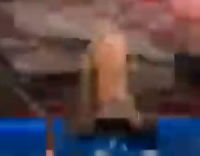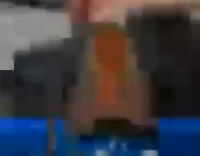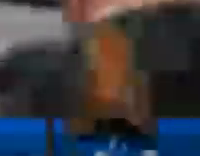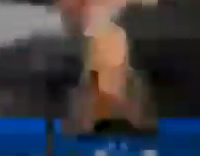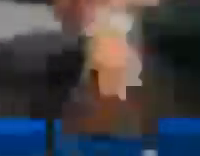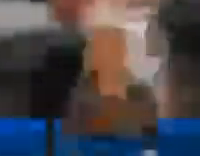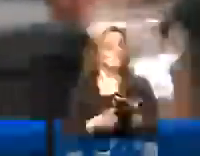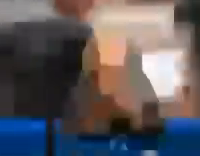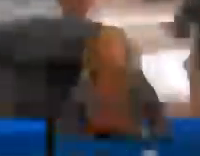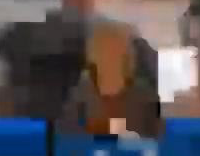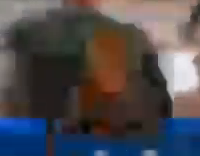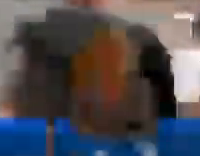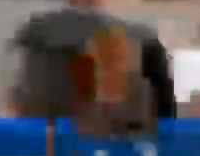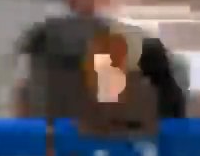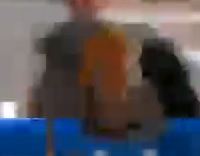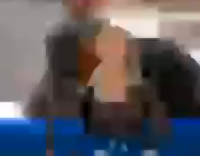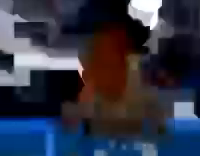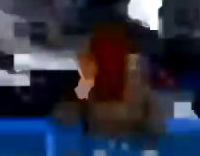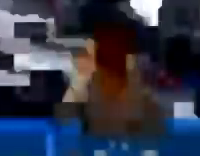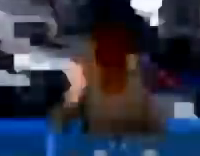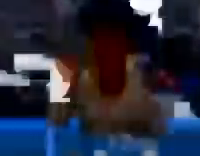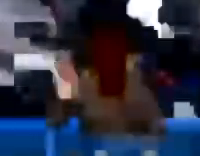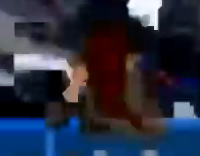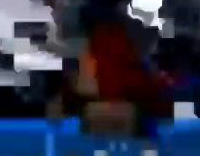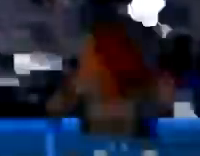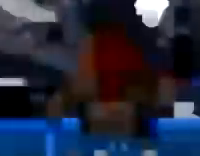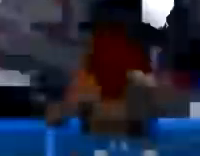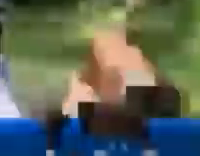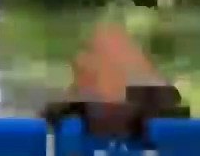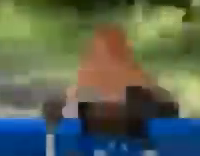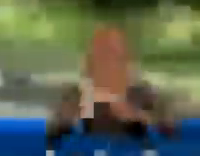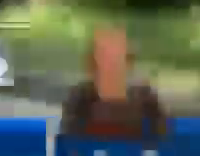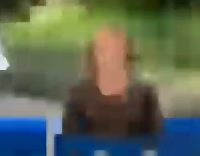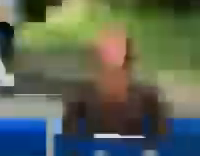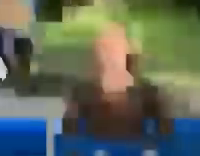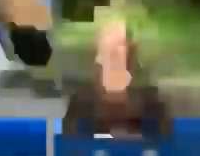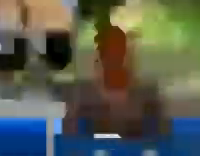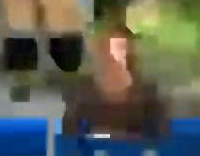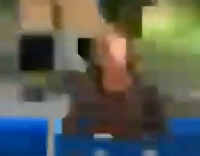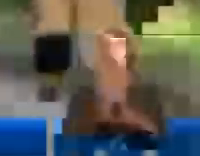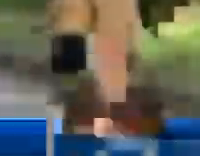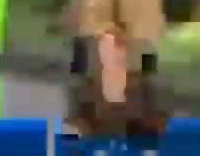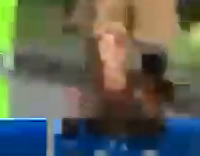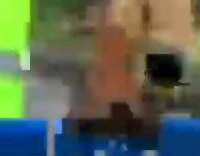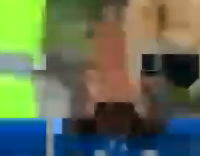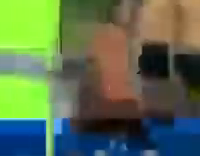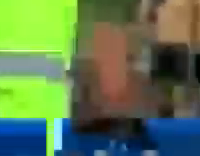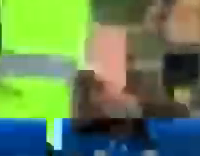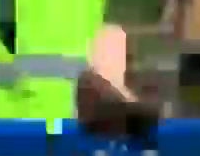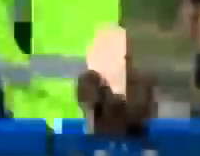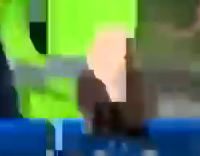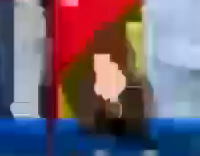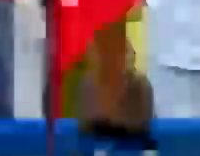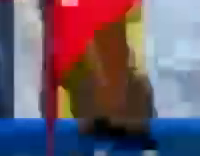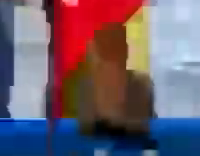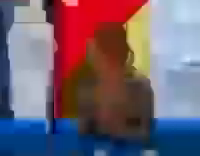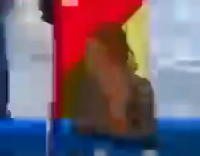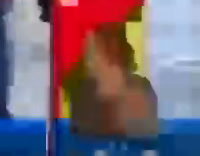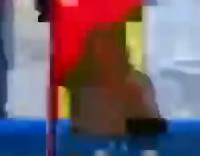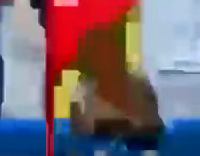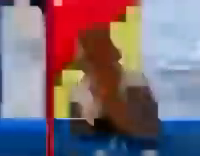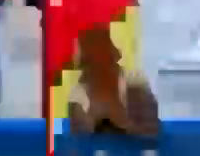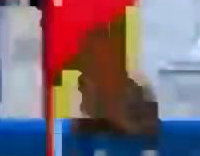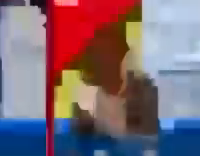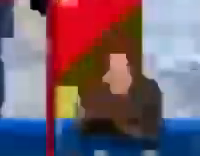servicio EQ911, la reducción también es considerable, dice su director, al hacer un